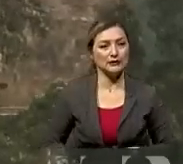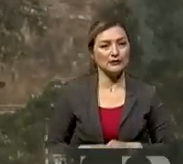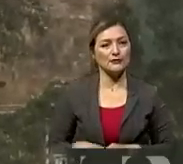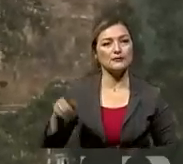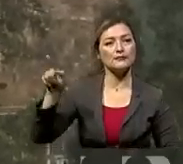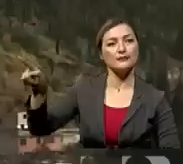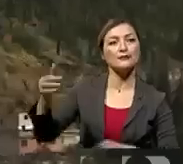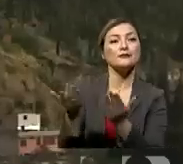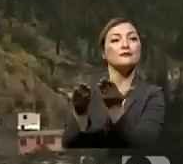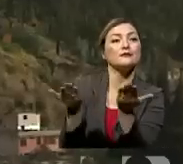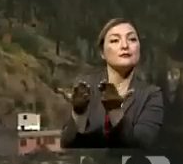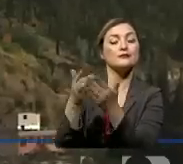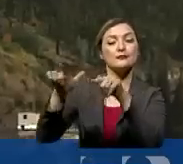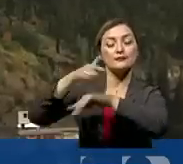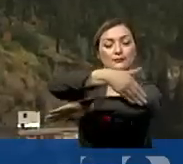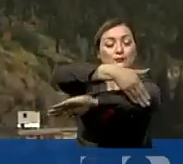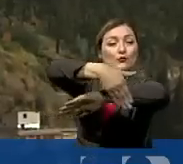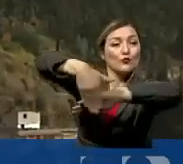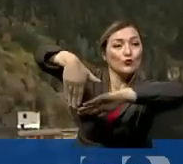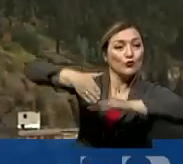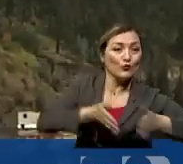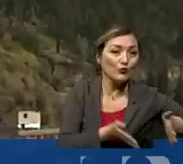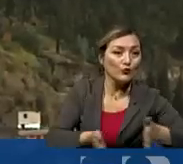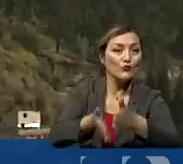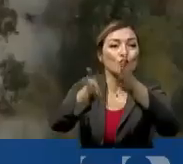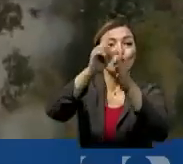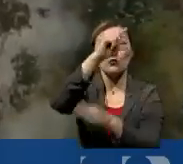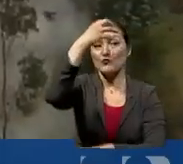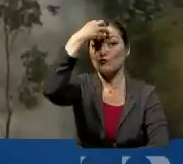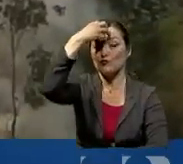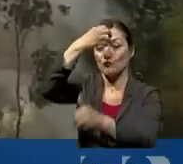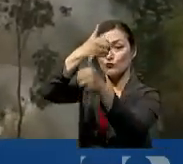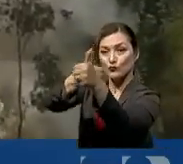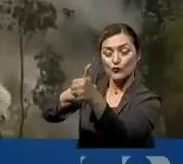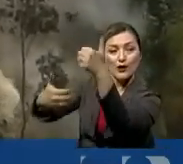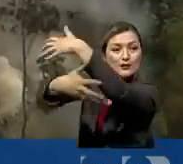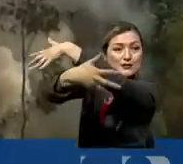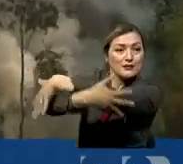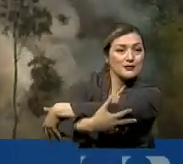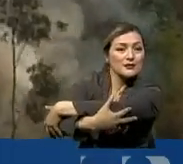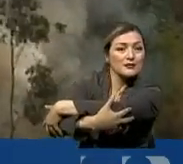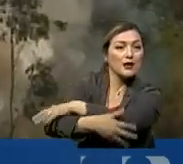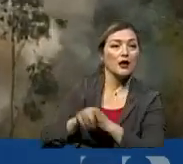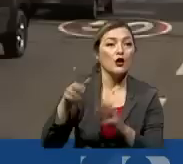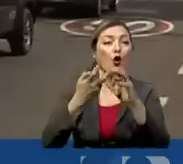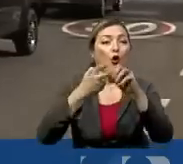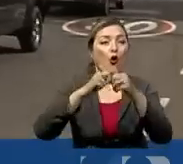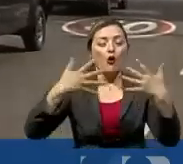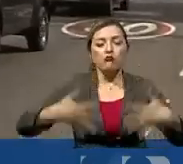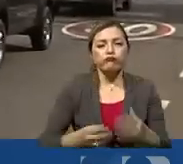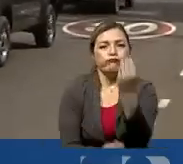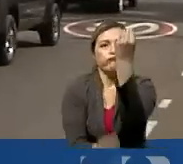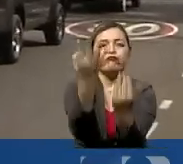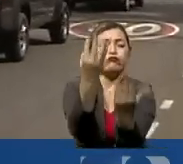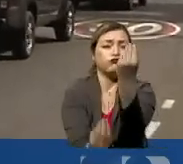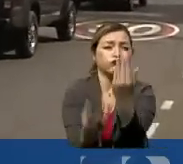El incendio forestal ocurrió en la autopista General Rumiñahui cerca del Trébol y provocó una gran humareda. Las llamas